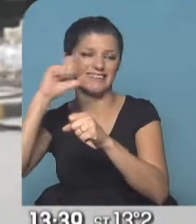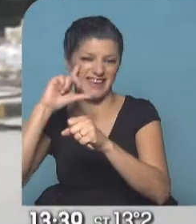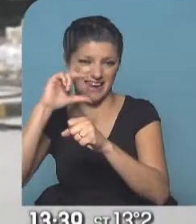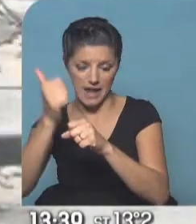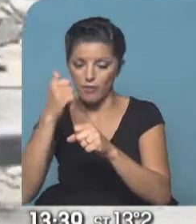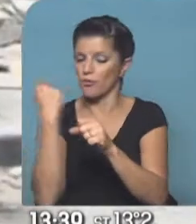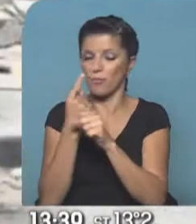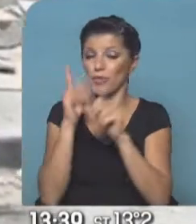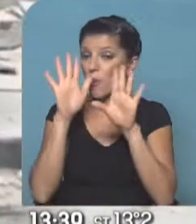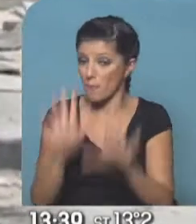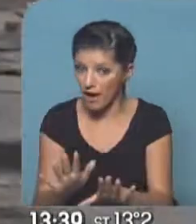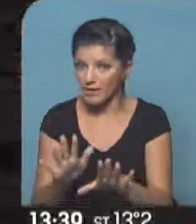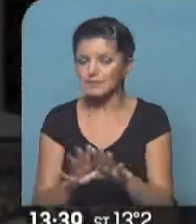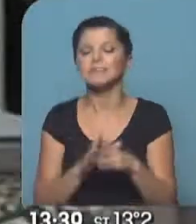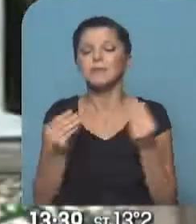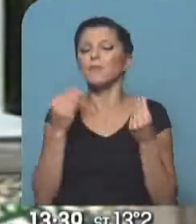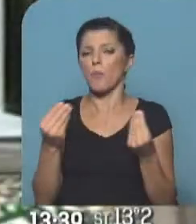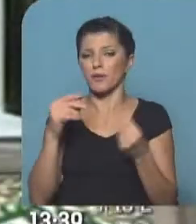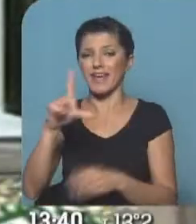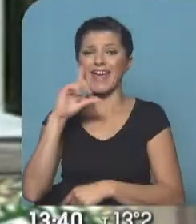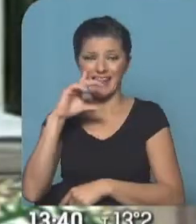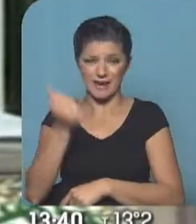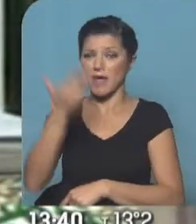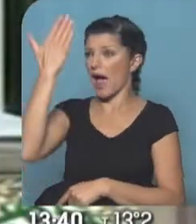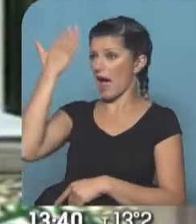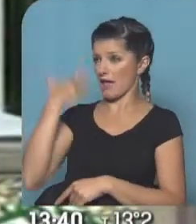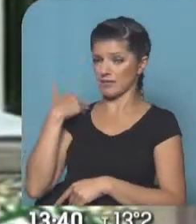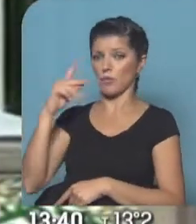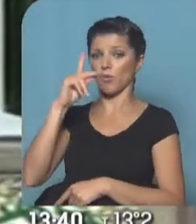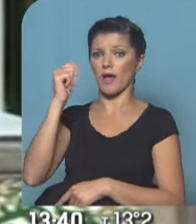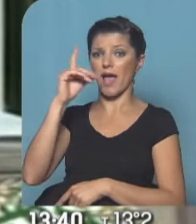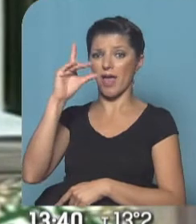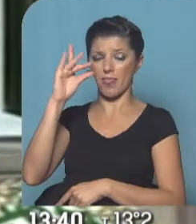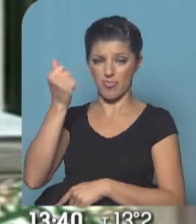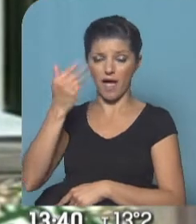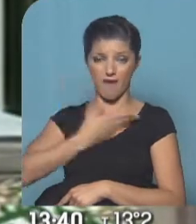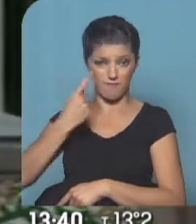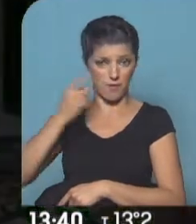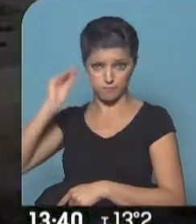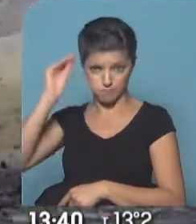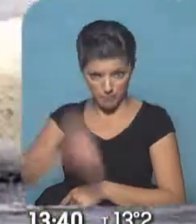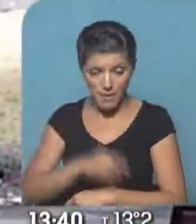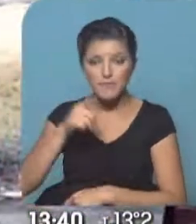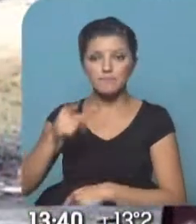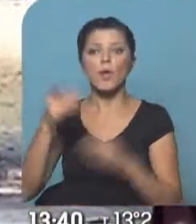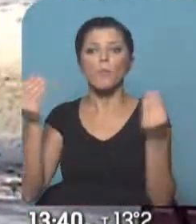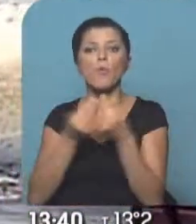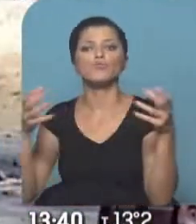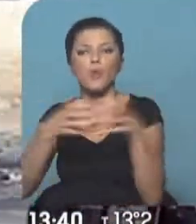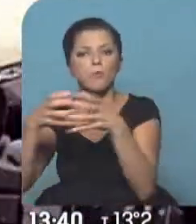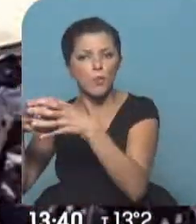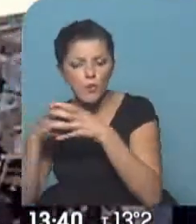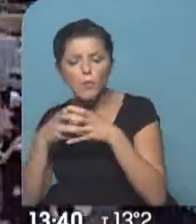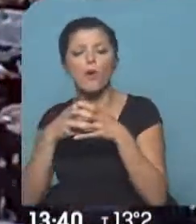ese acuerdo es el caos que impera en Libia desde la muerte de Muammar Gaddafi, donde numerosos grupos armados libran una nueva